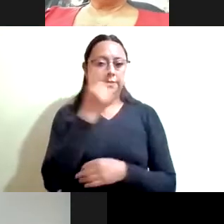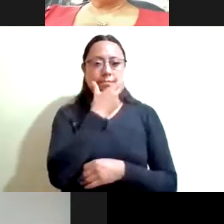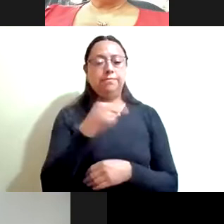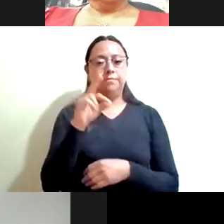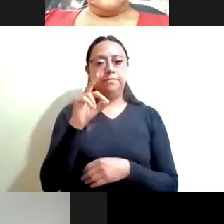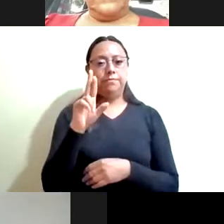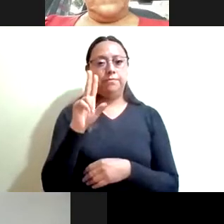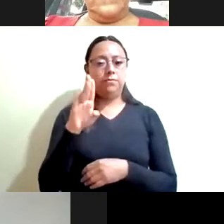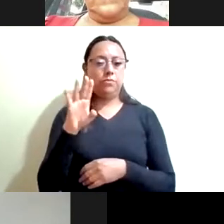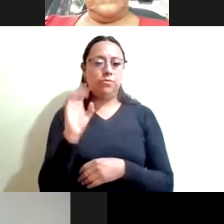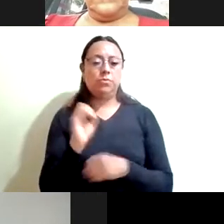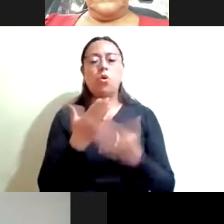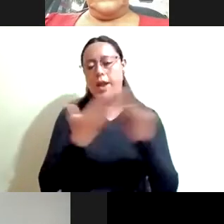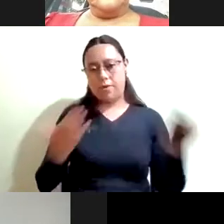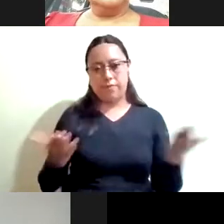diputado Roy.